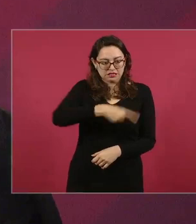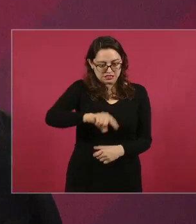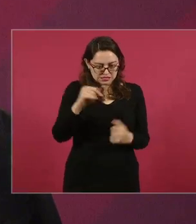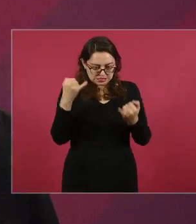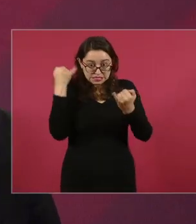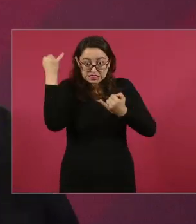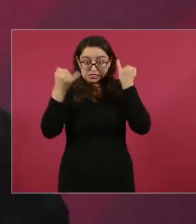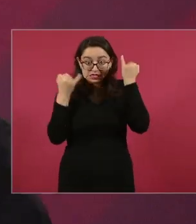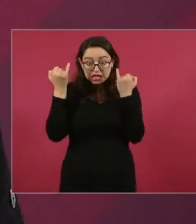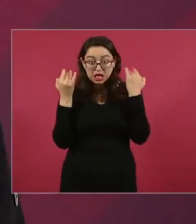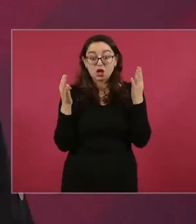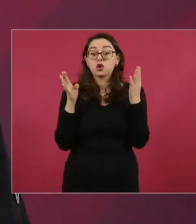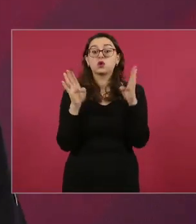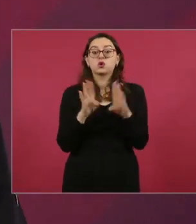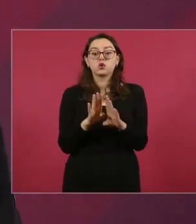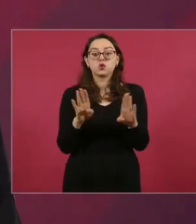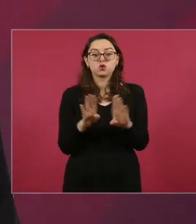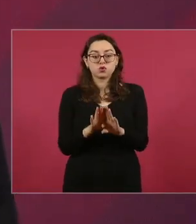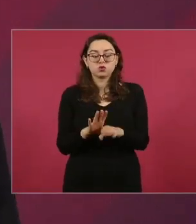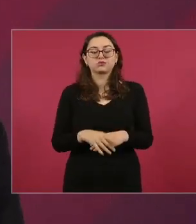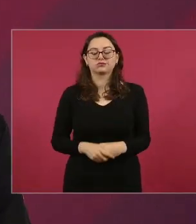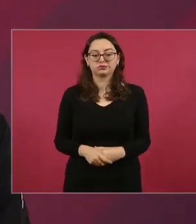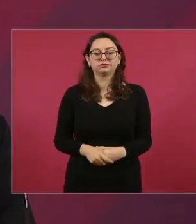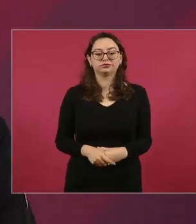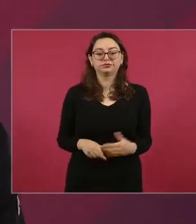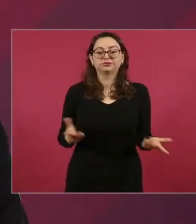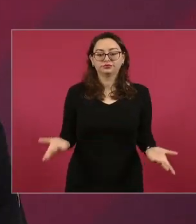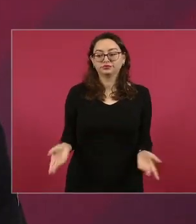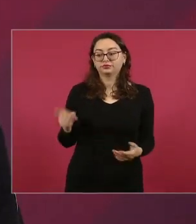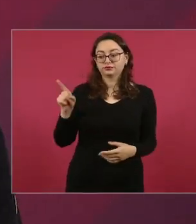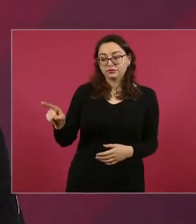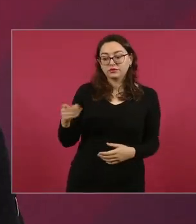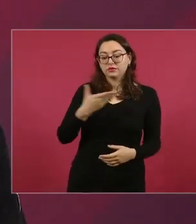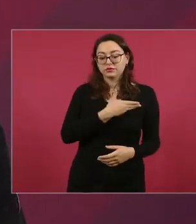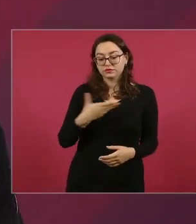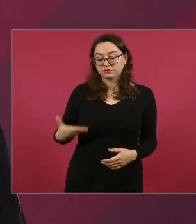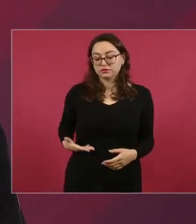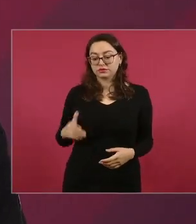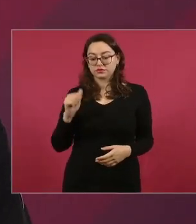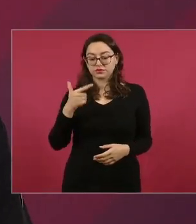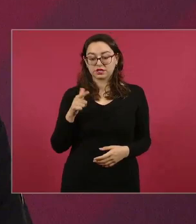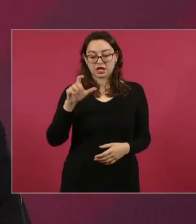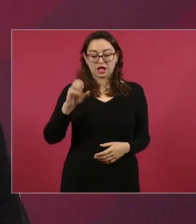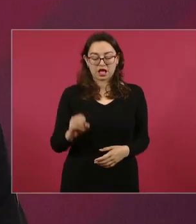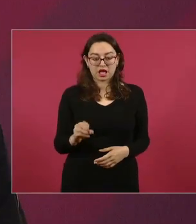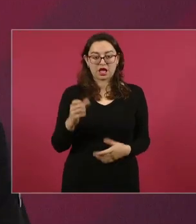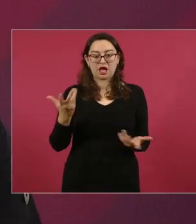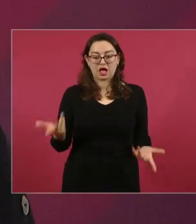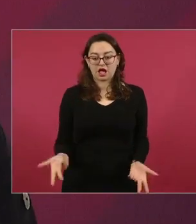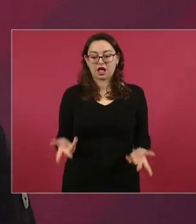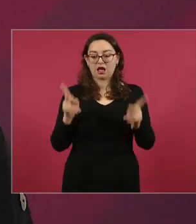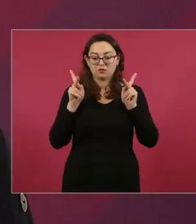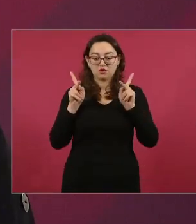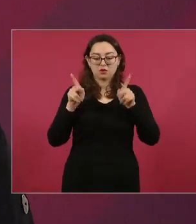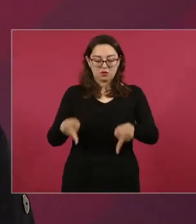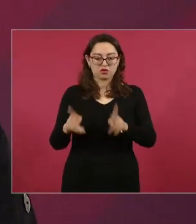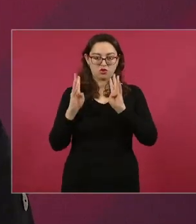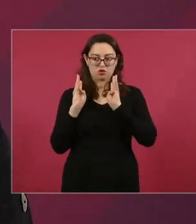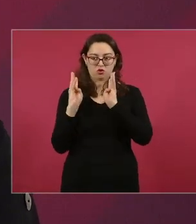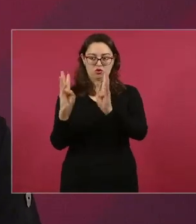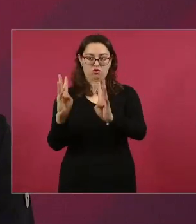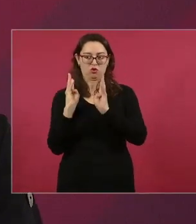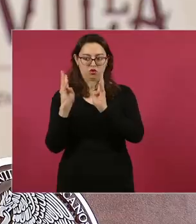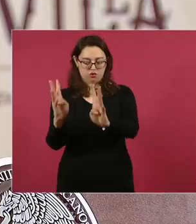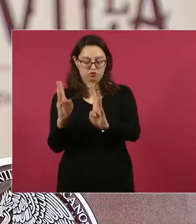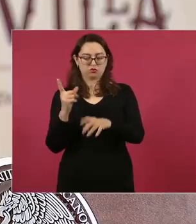vez usaron una foto del mandatario federal realizando una guardia de honor solo, que se le atribuyeron que